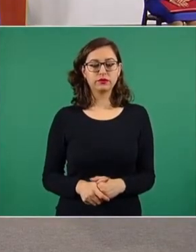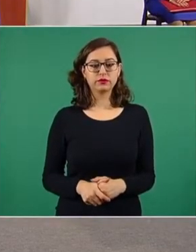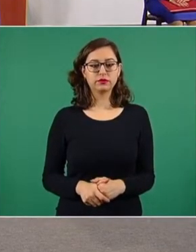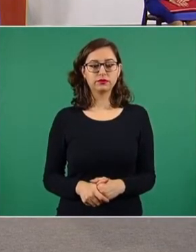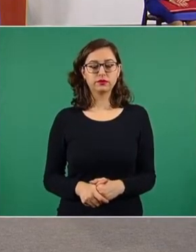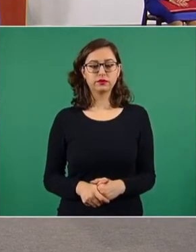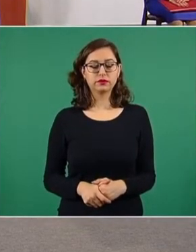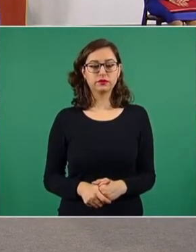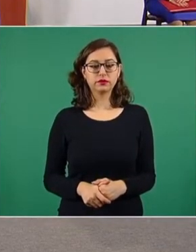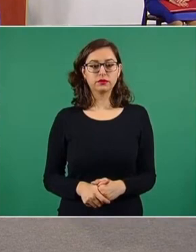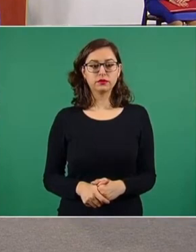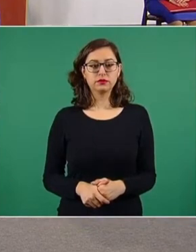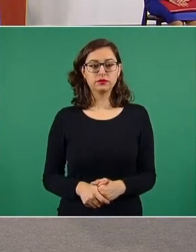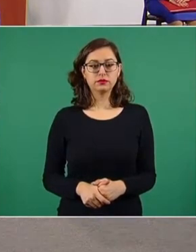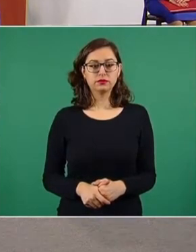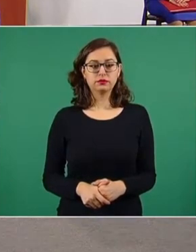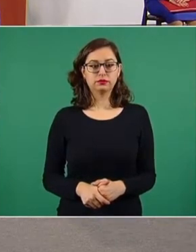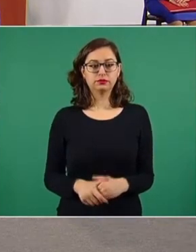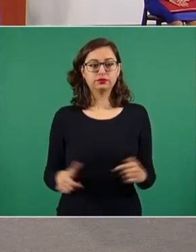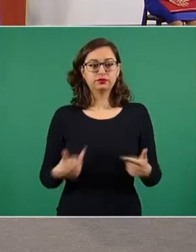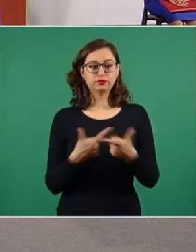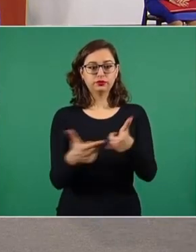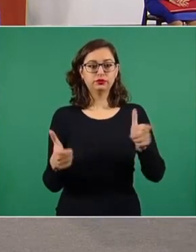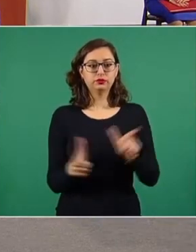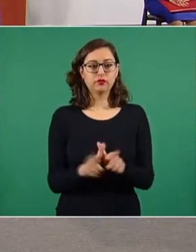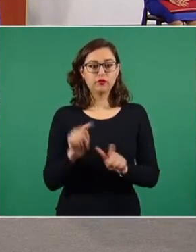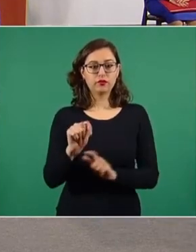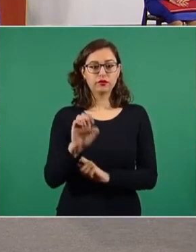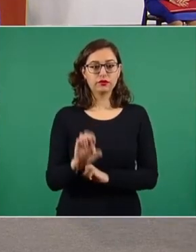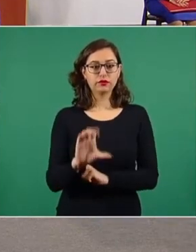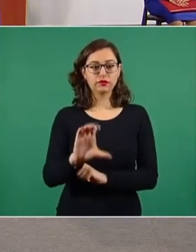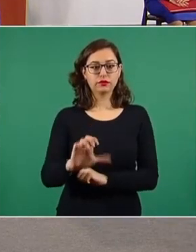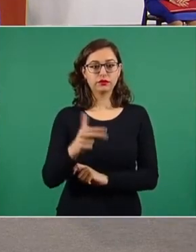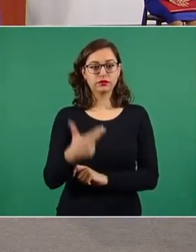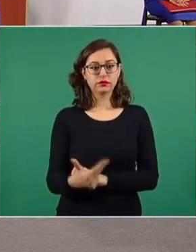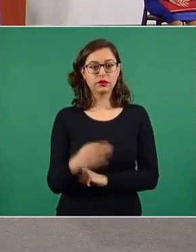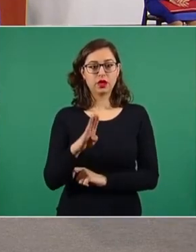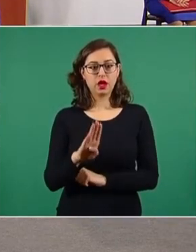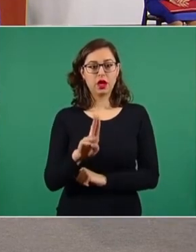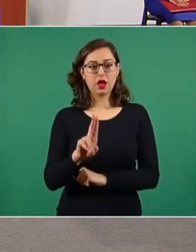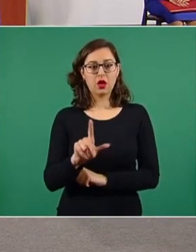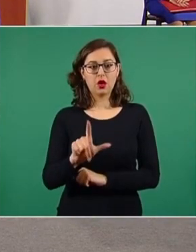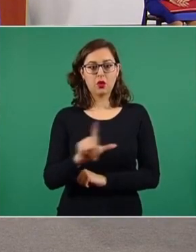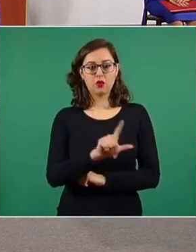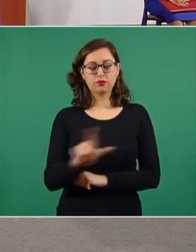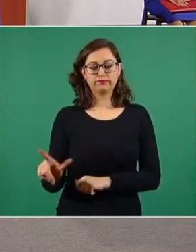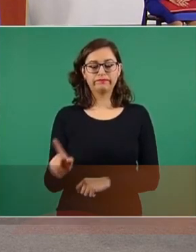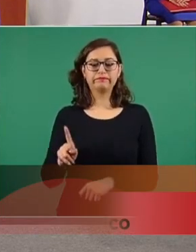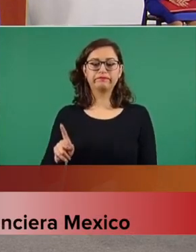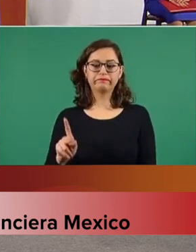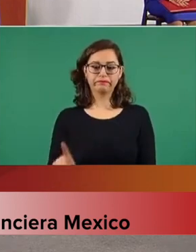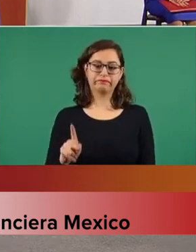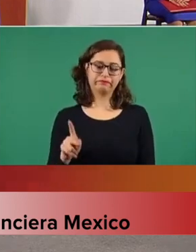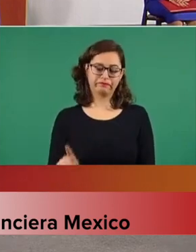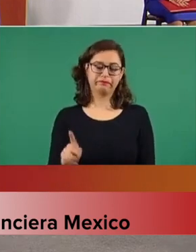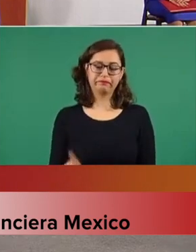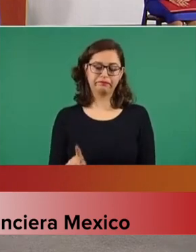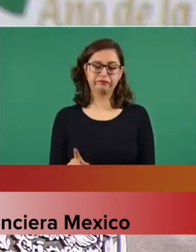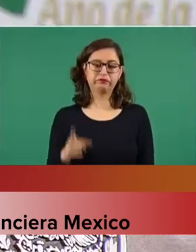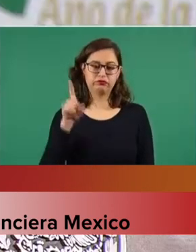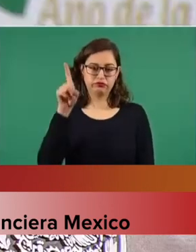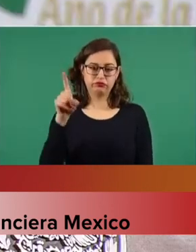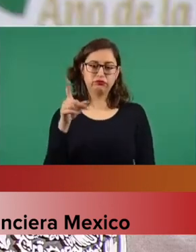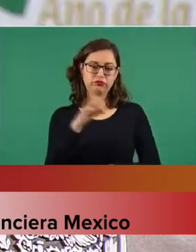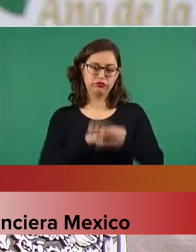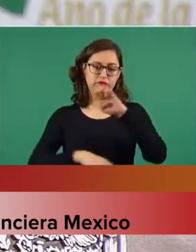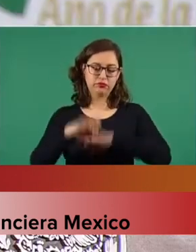El grupo Techbull SASB es una empresa con características de fachada constituida por Balam Seguridad Privada SADCB.